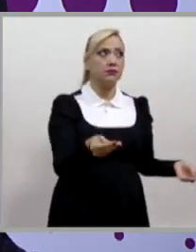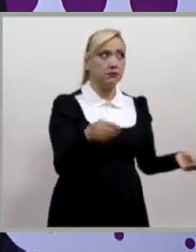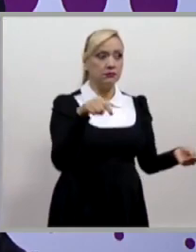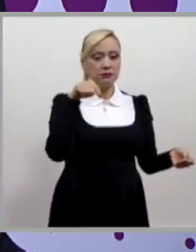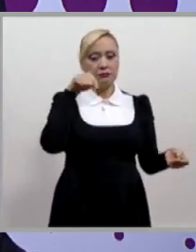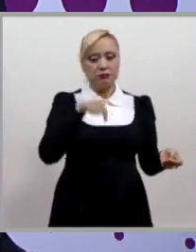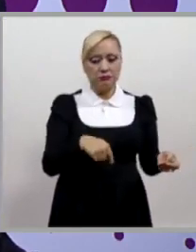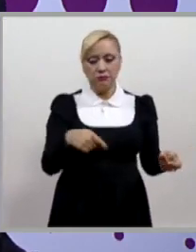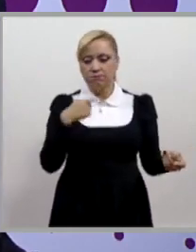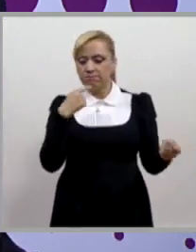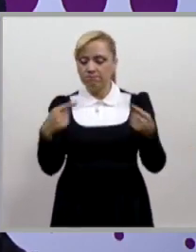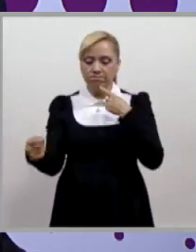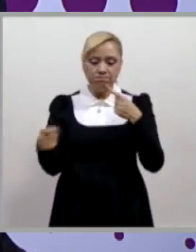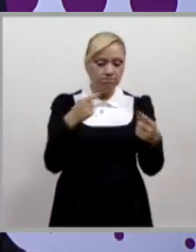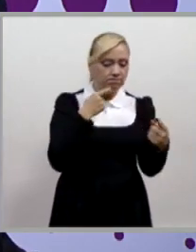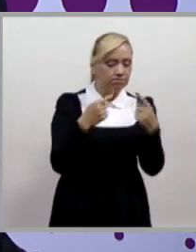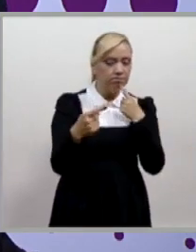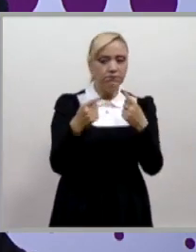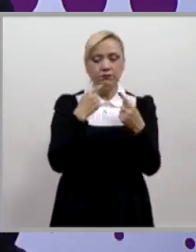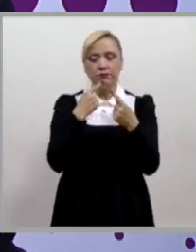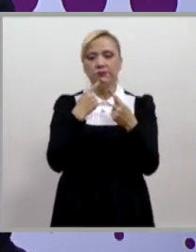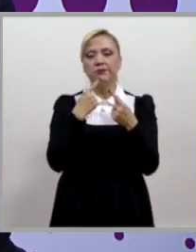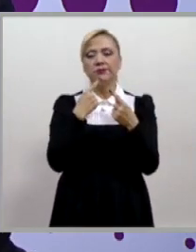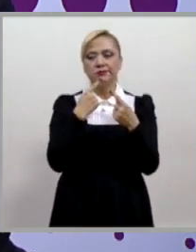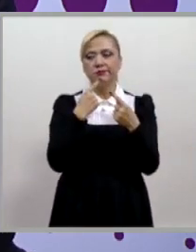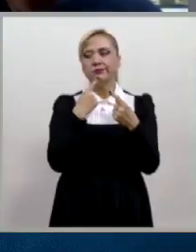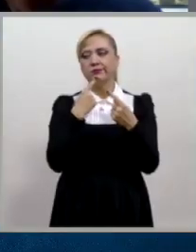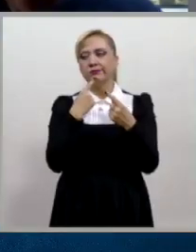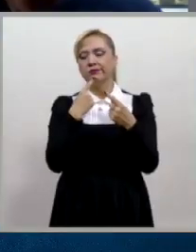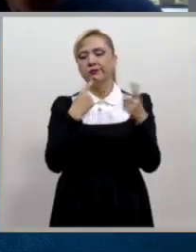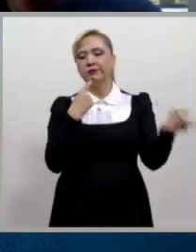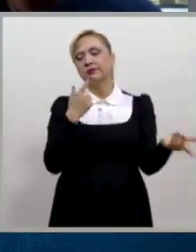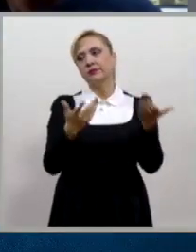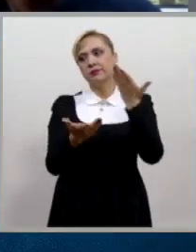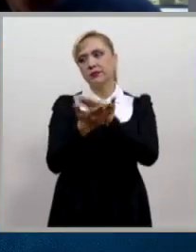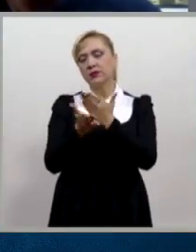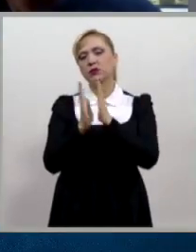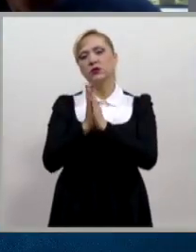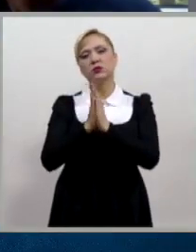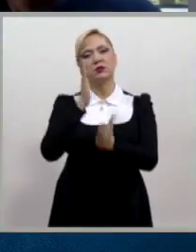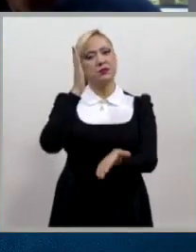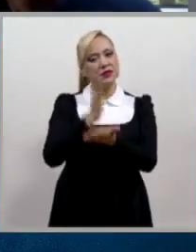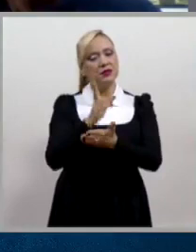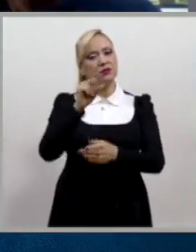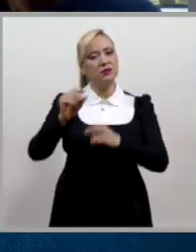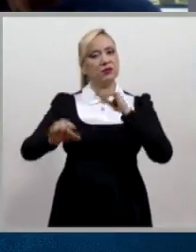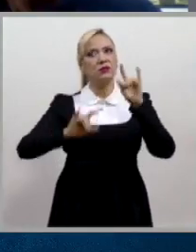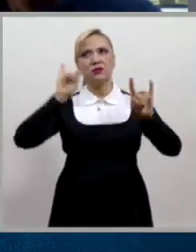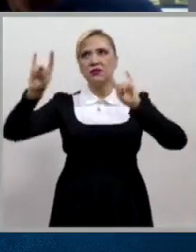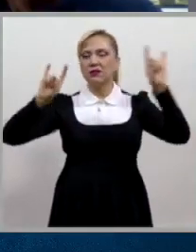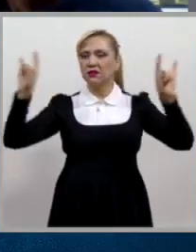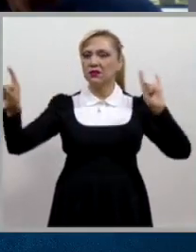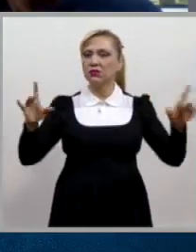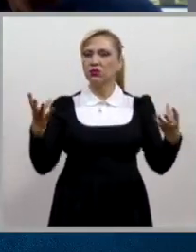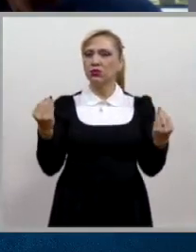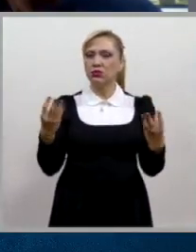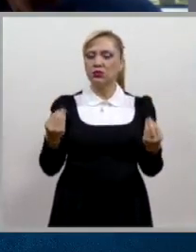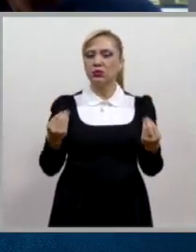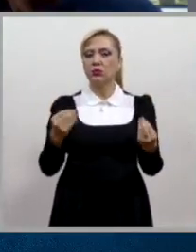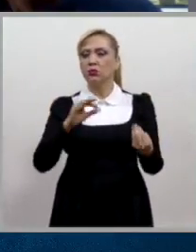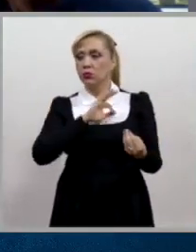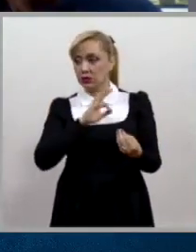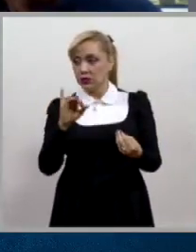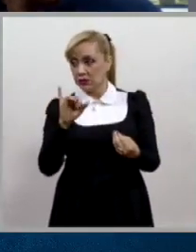discusión se trató en dilucidar si quienes estaban pidiendo que por favor frenaran la publicidad, si podían hacerlo o